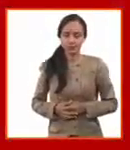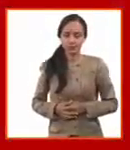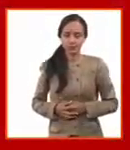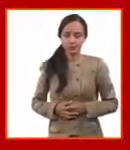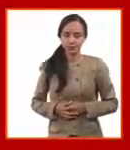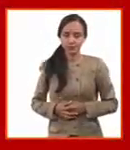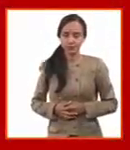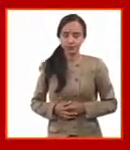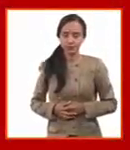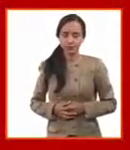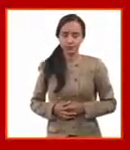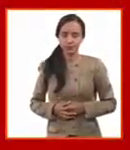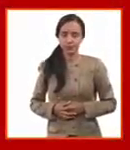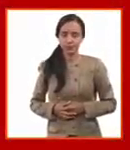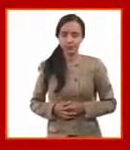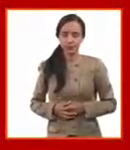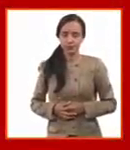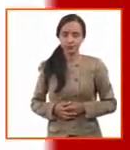i